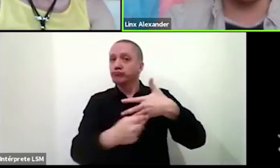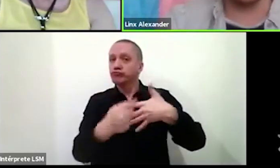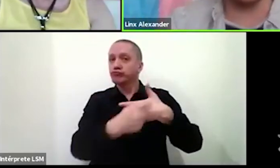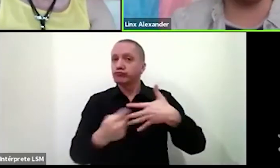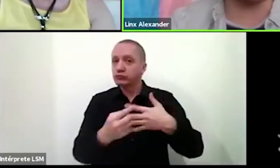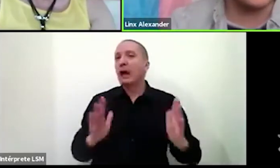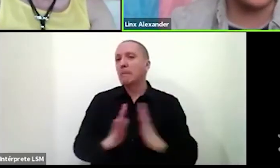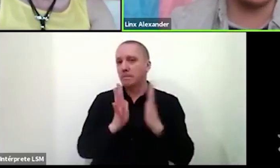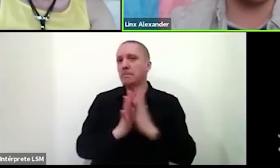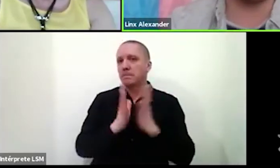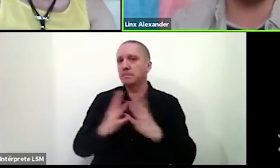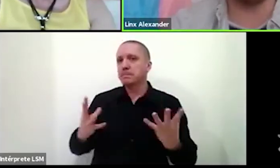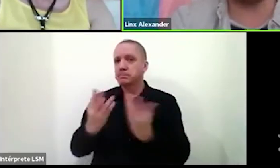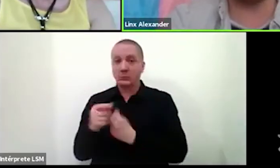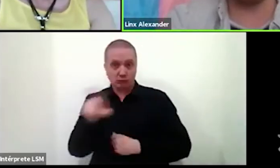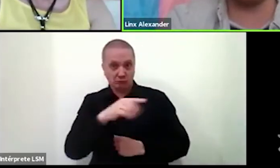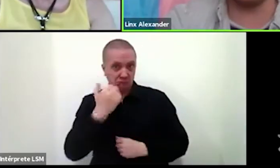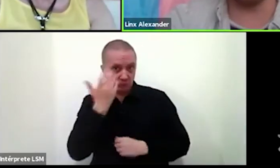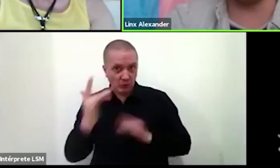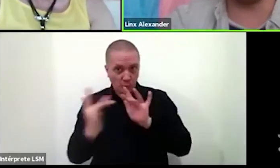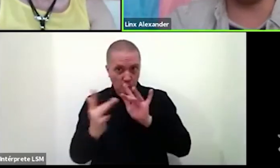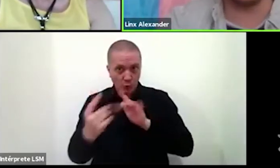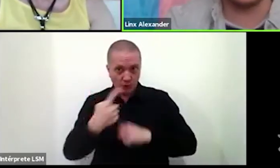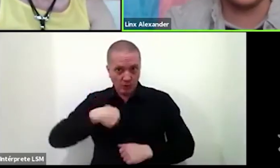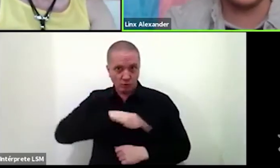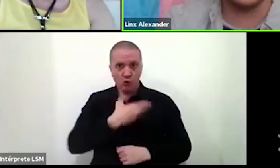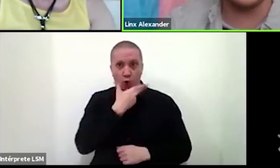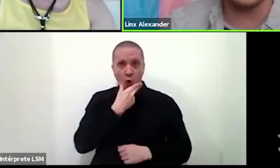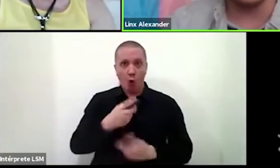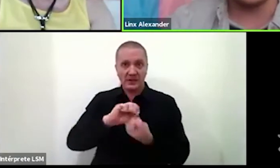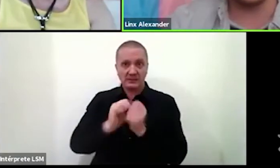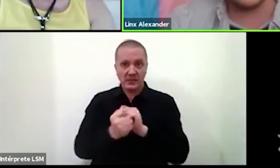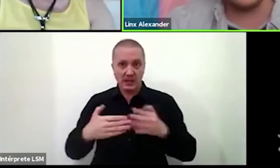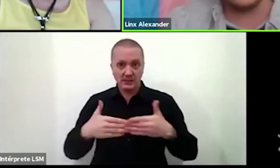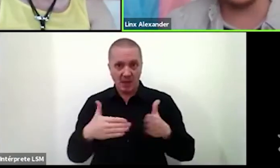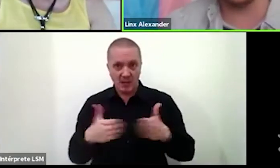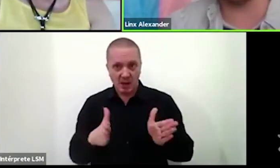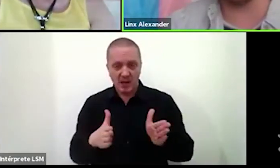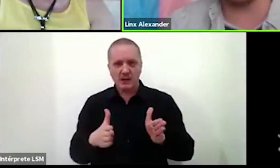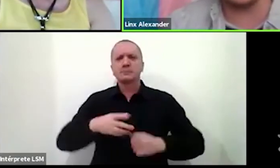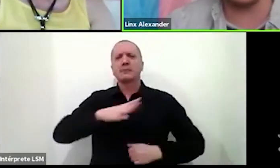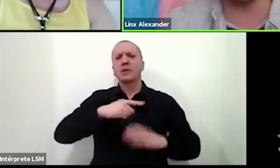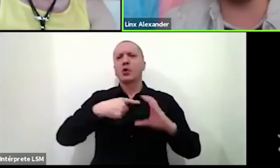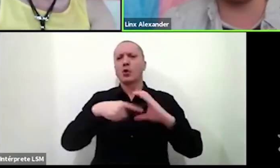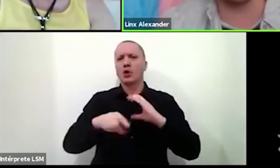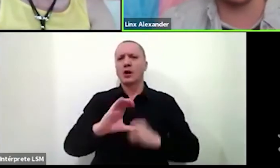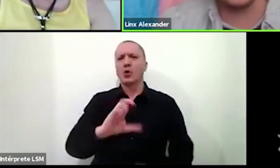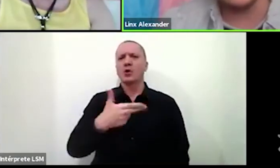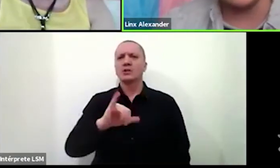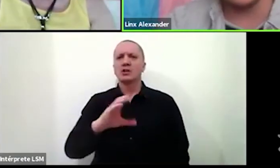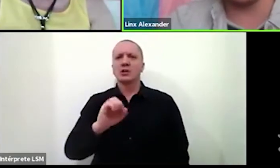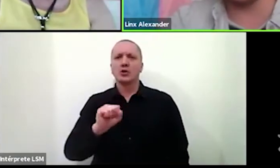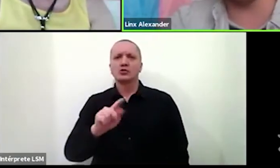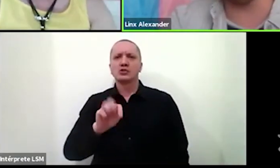Si nos quieren contactar, las redes de Hombres Trans Panamá son, el correo es